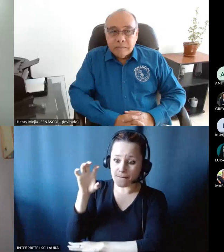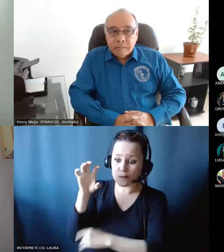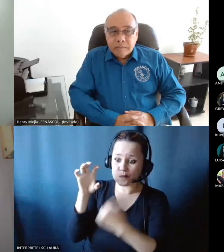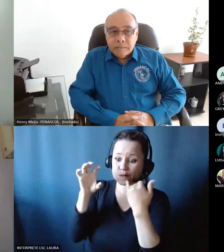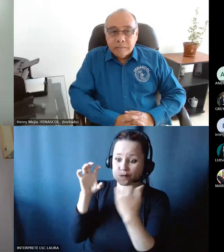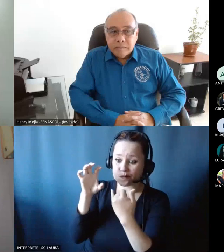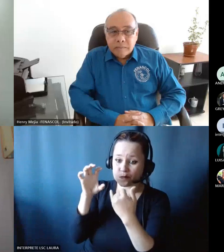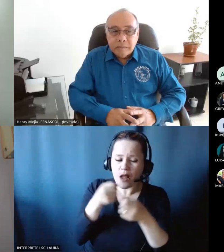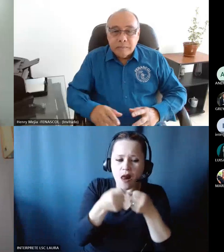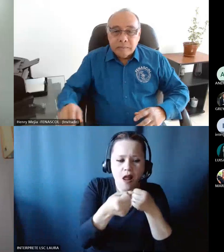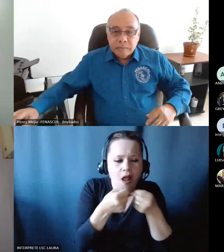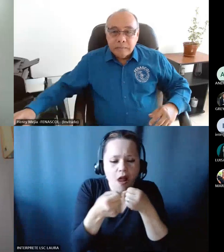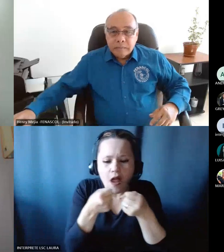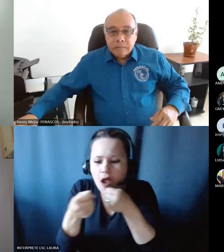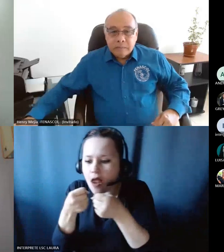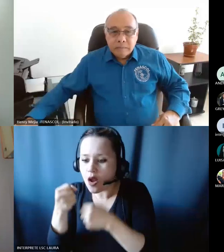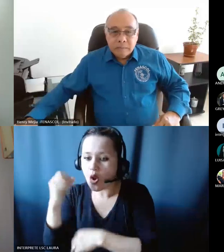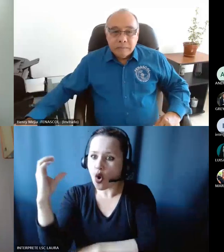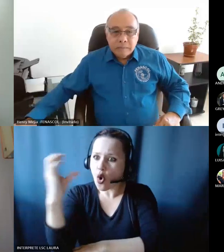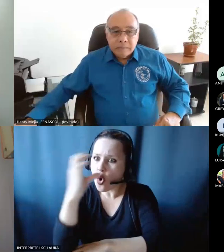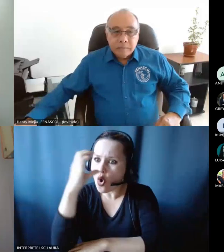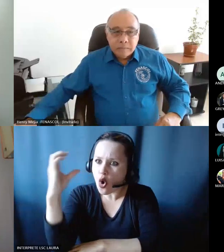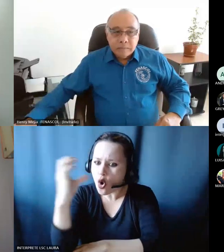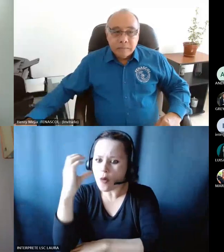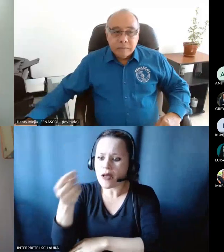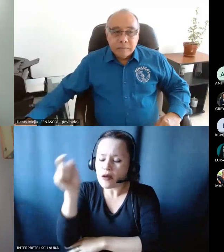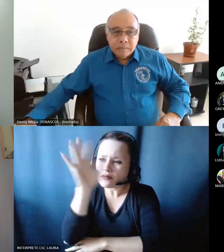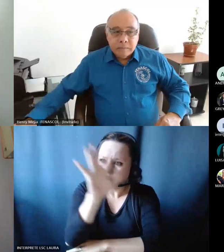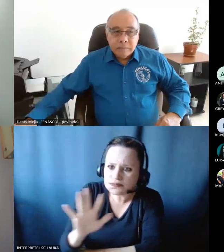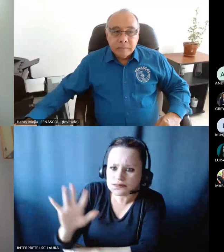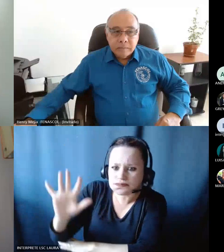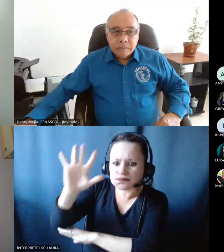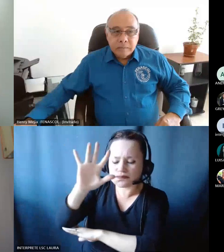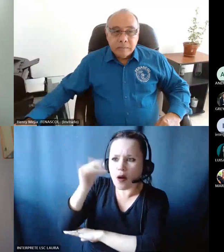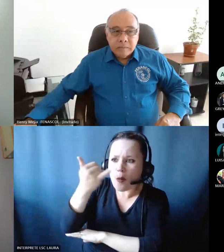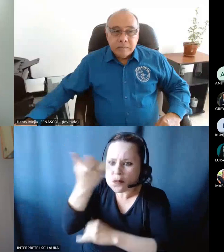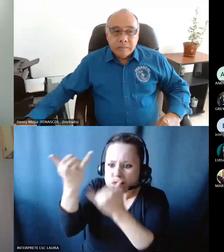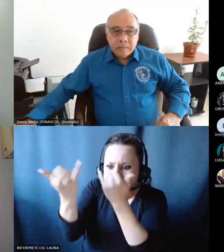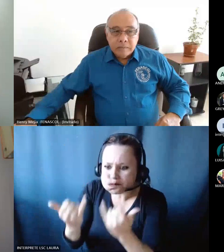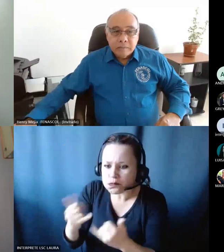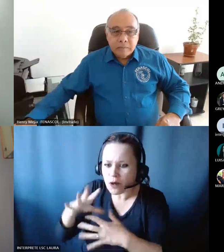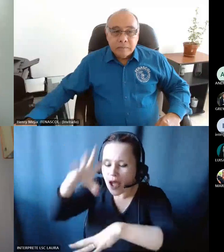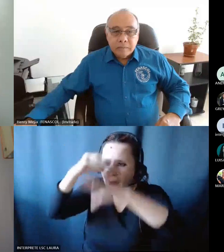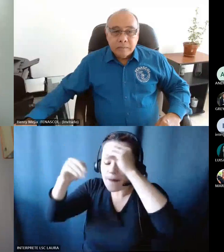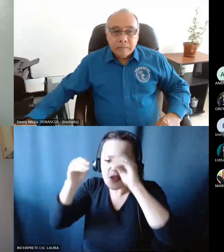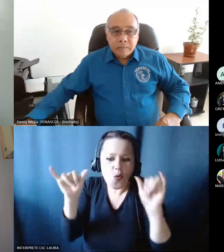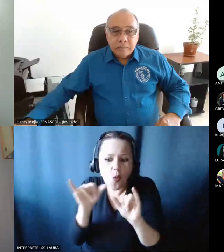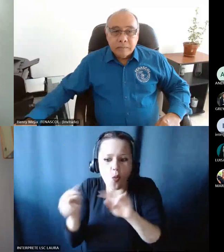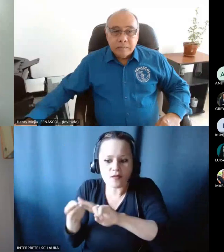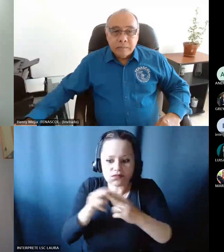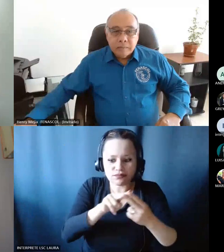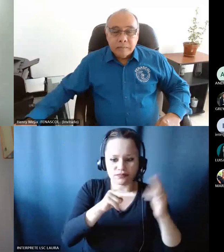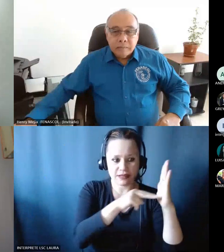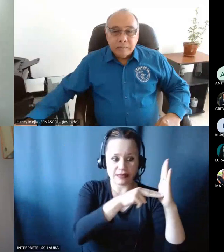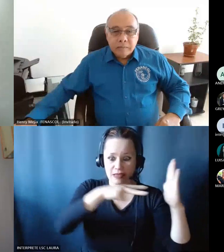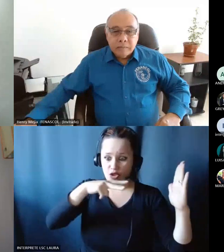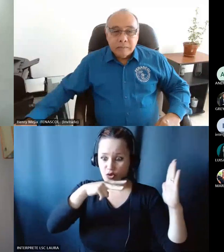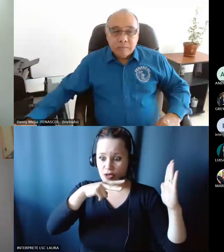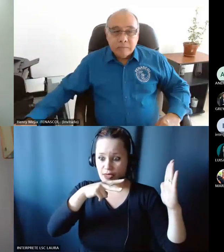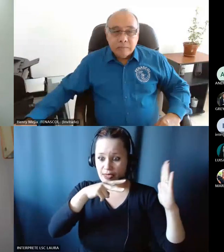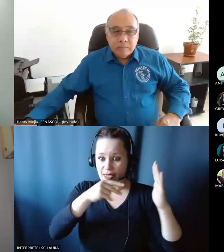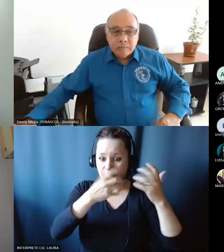periodistas de toda Colombia y de toda la región que siempre quieren aprender algo nuevo como una empresa de tecnología siempre estamos en